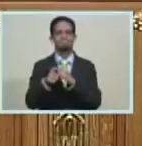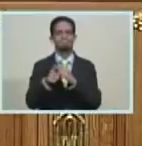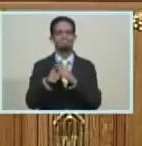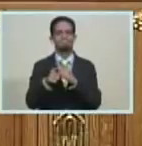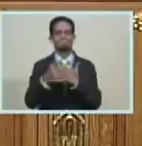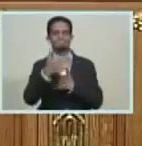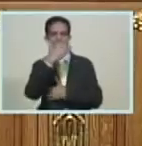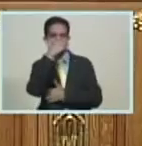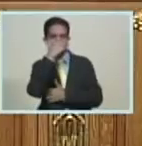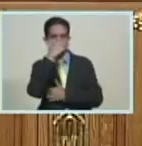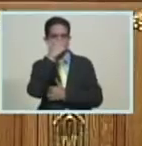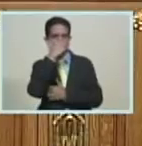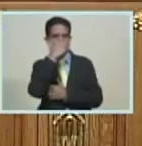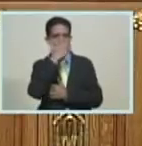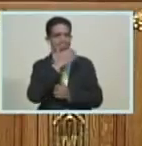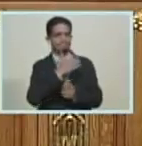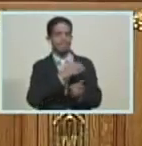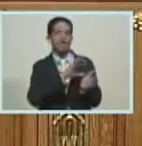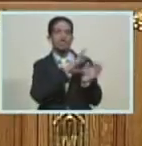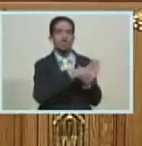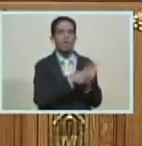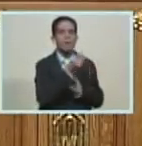vende a los bachaqueros.